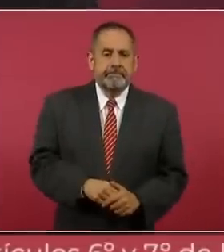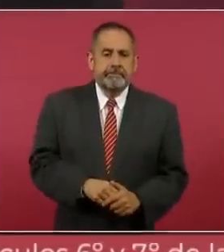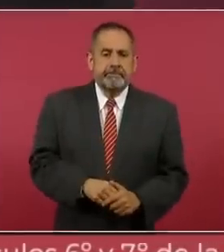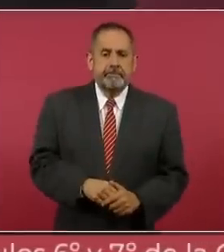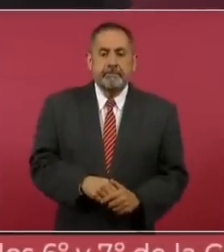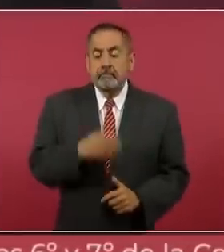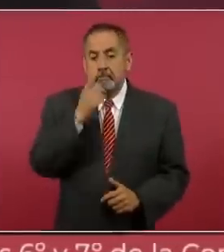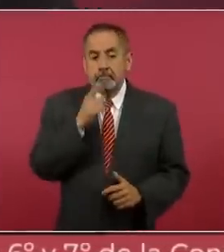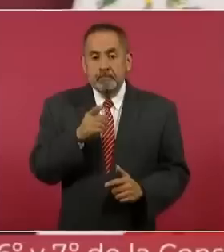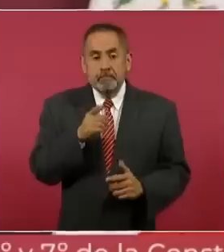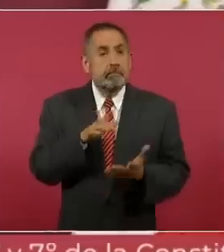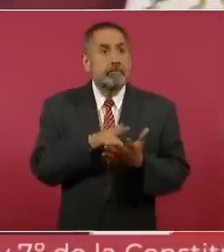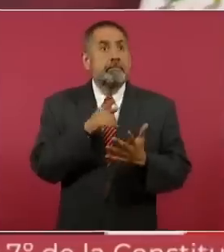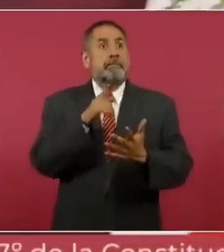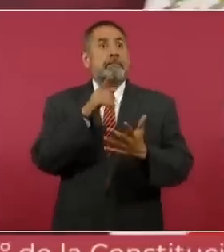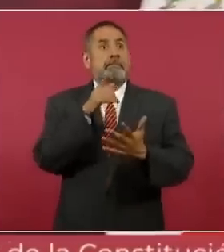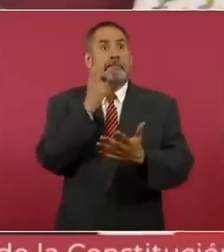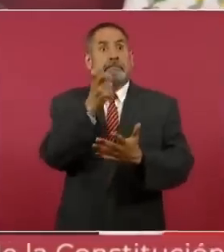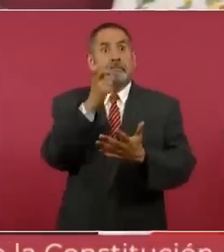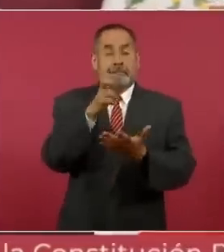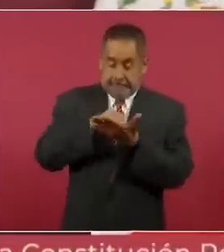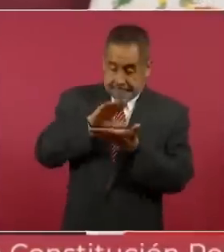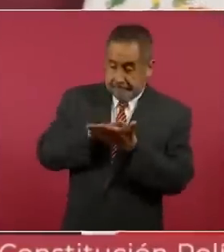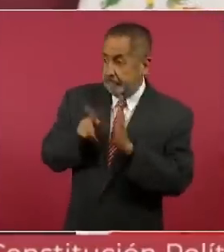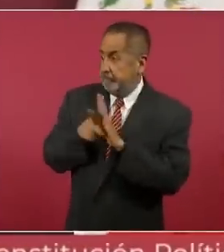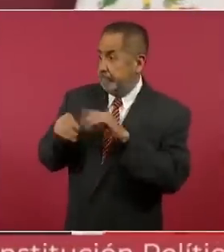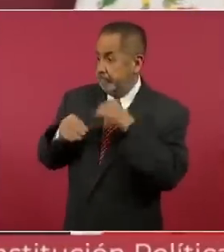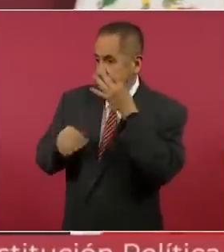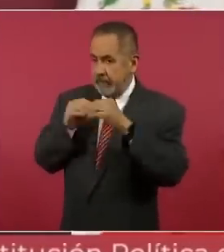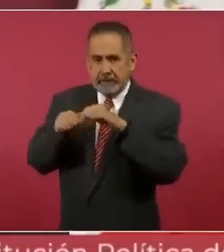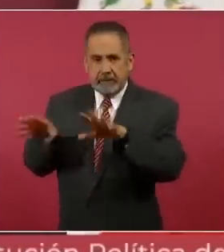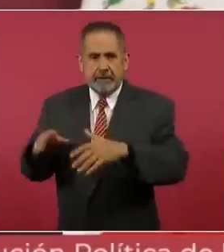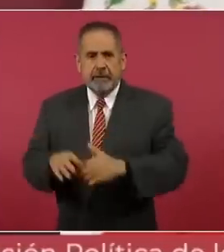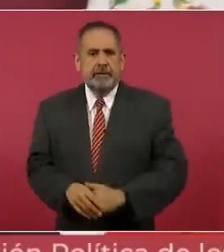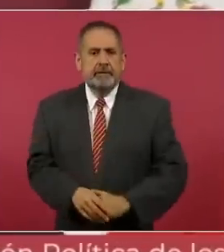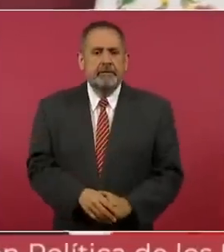como se dice coloquialmente, nota, ¿no?